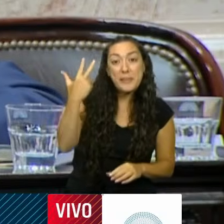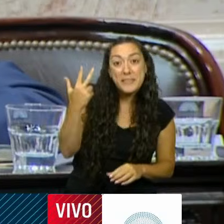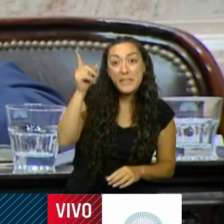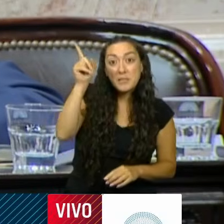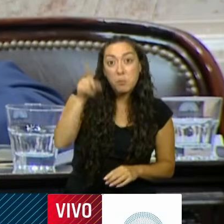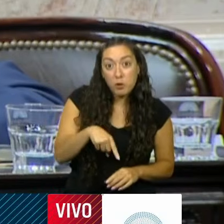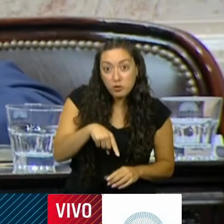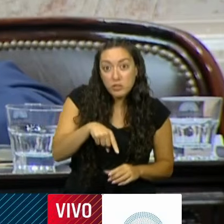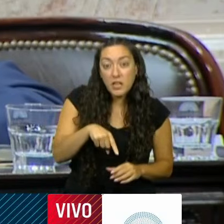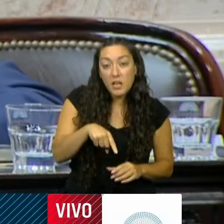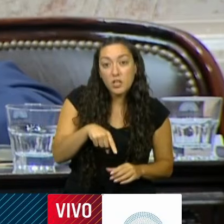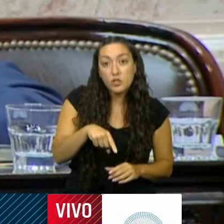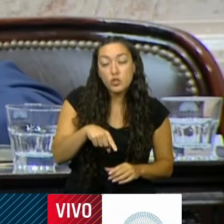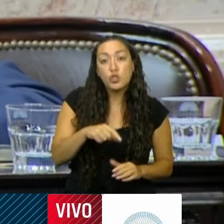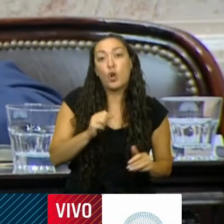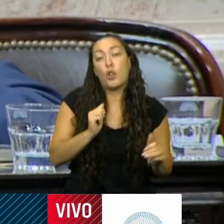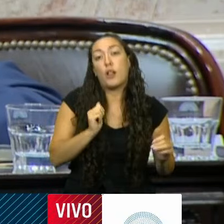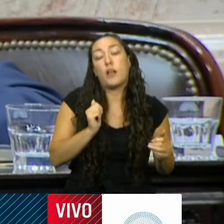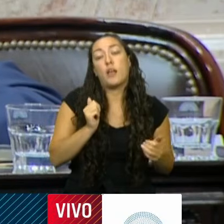93%,